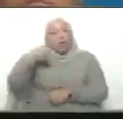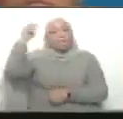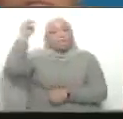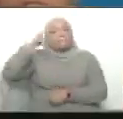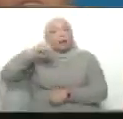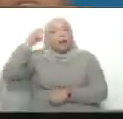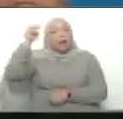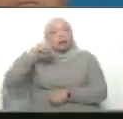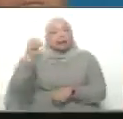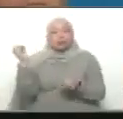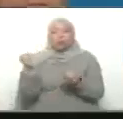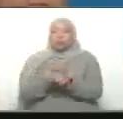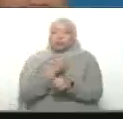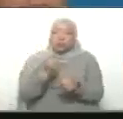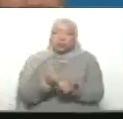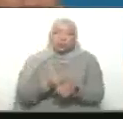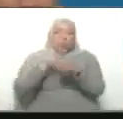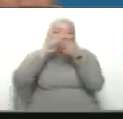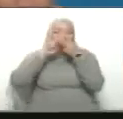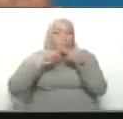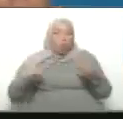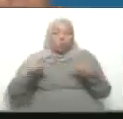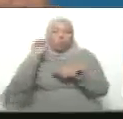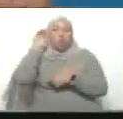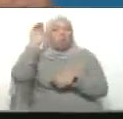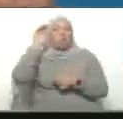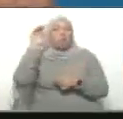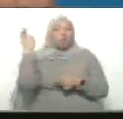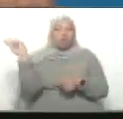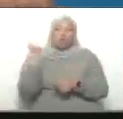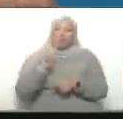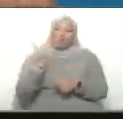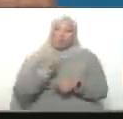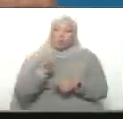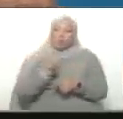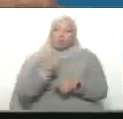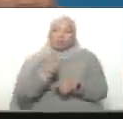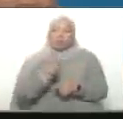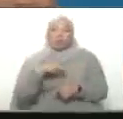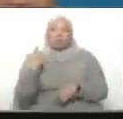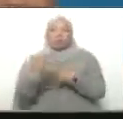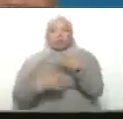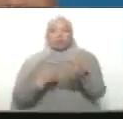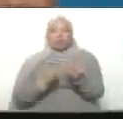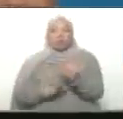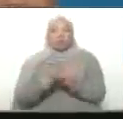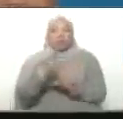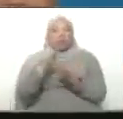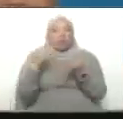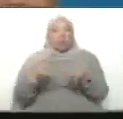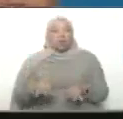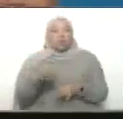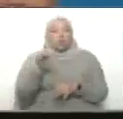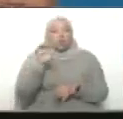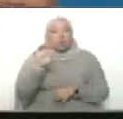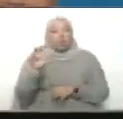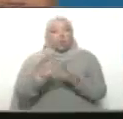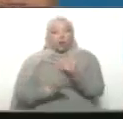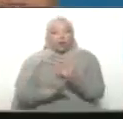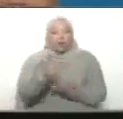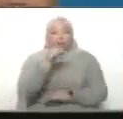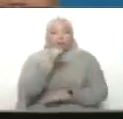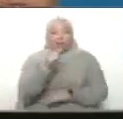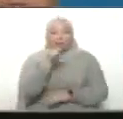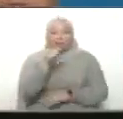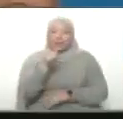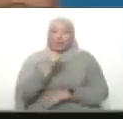maestro, su compromiso que tiene pues con el futuro de la patria y su compromiso con esta patria en la